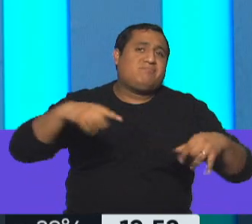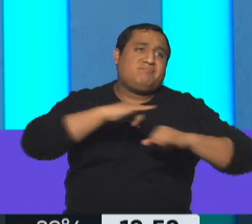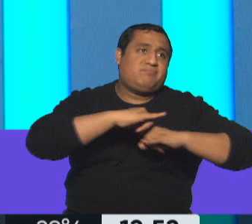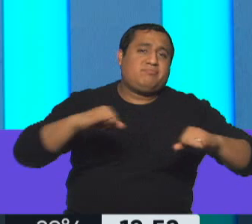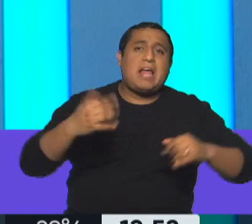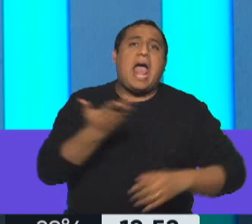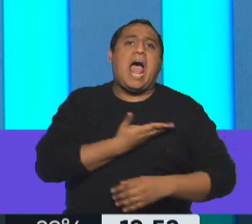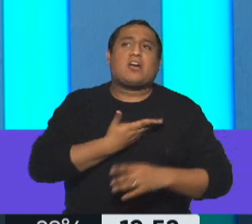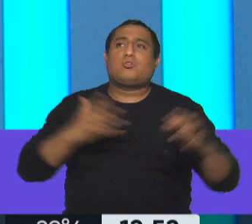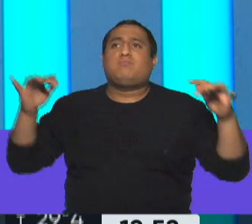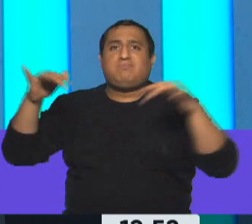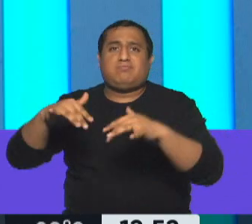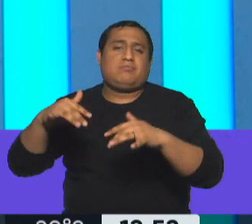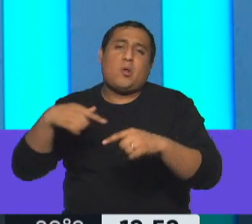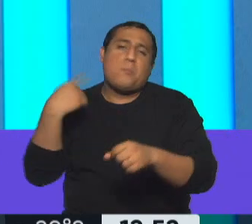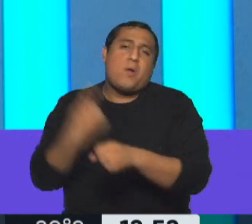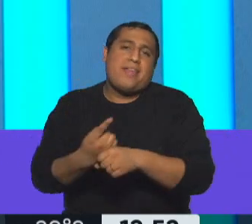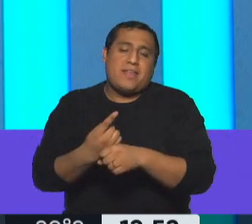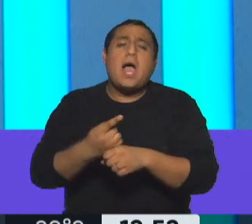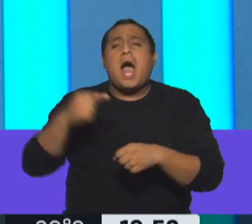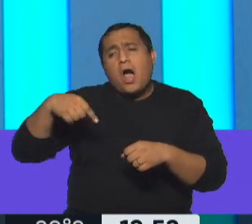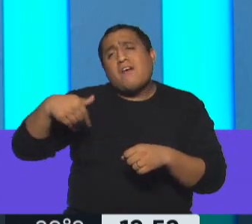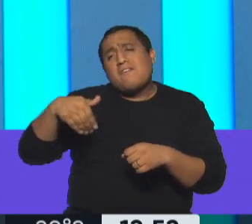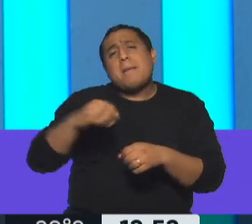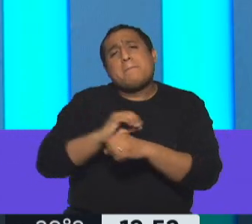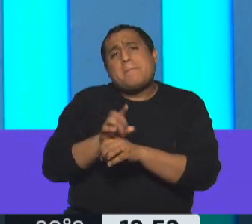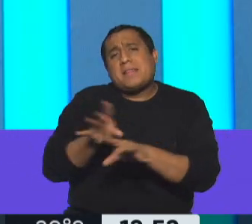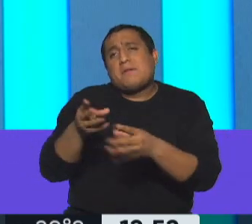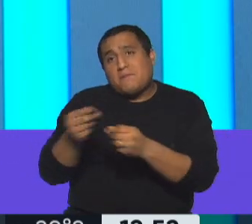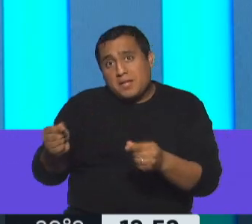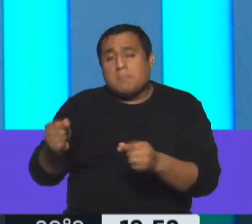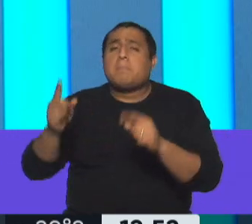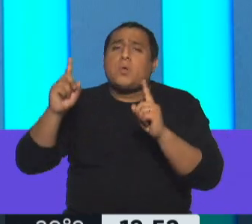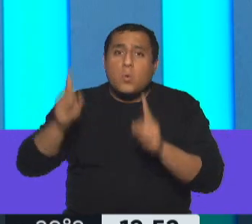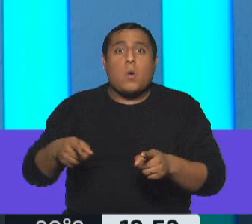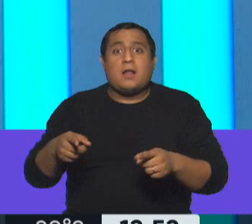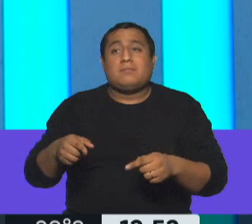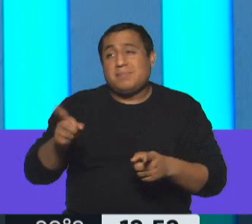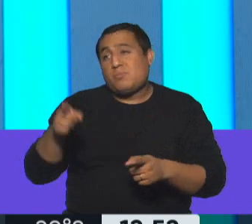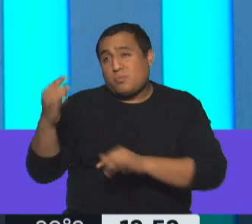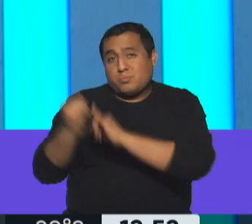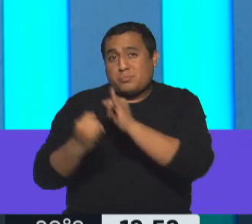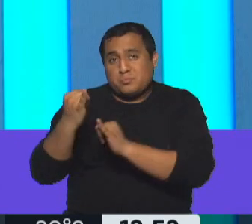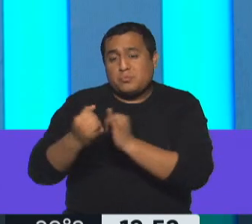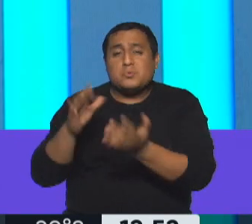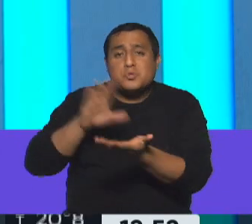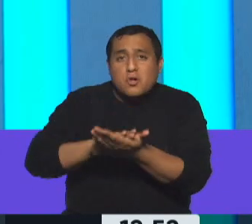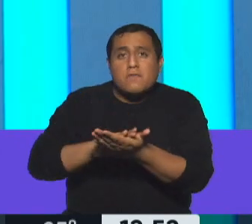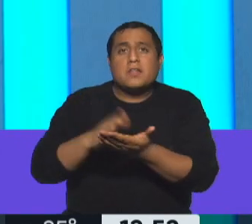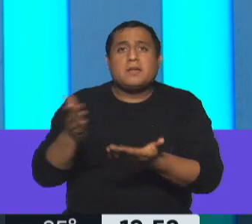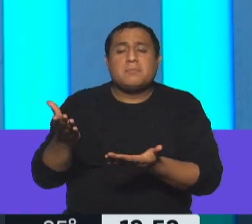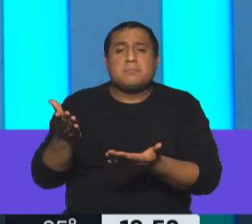pandemia no lo permite aunque estamos saliendo de la pandemia son buenas también las noticias en torno a lo que vos señalaba desde el tema de